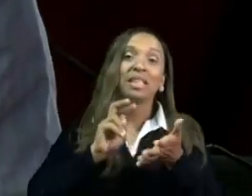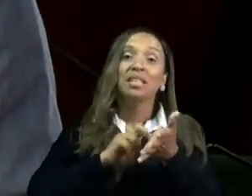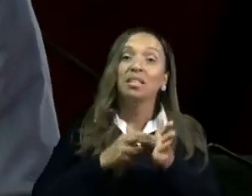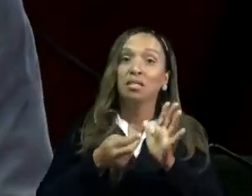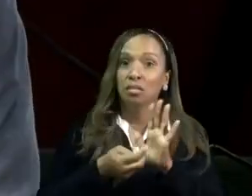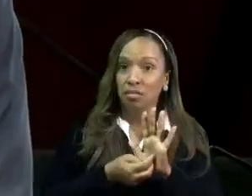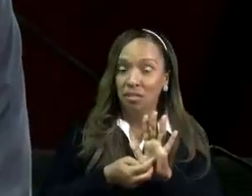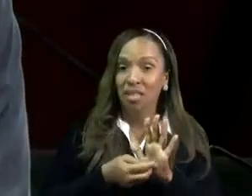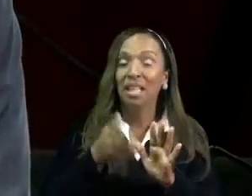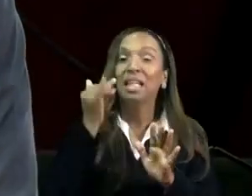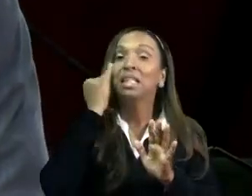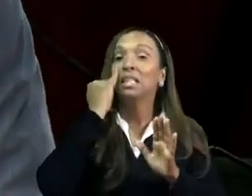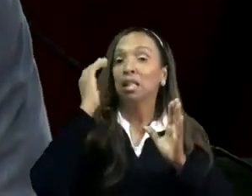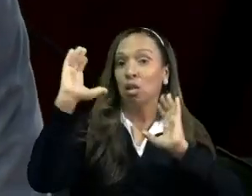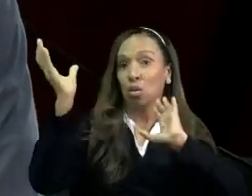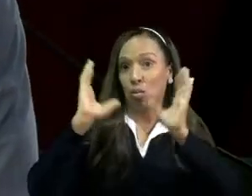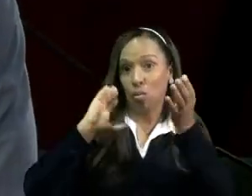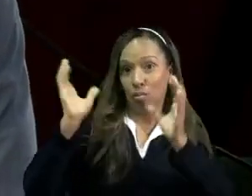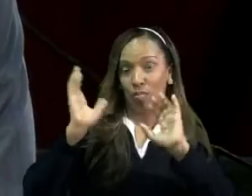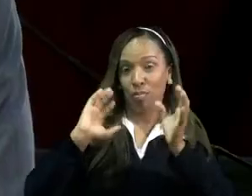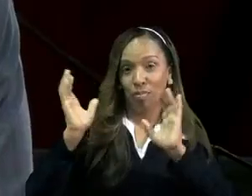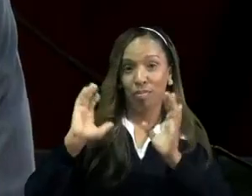han hecho de manera irresponsable.